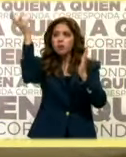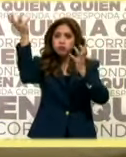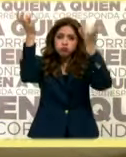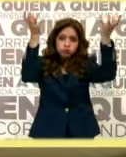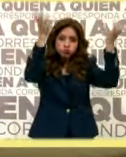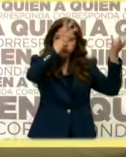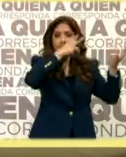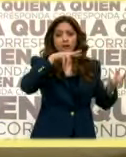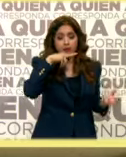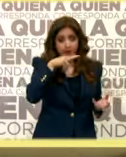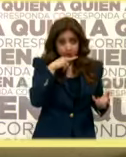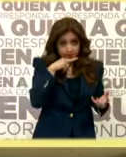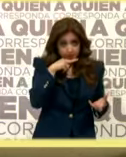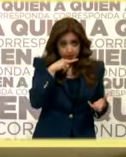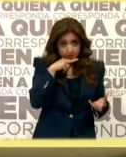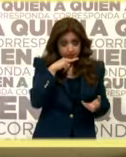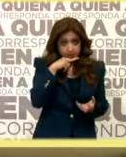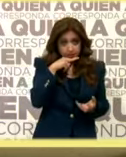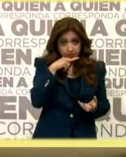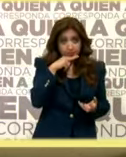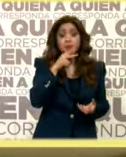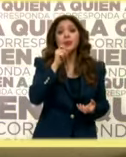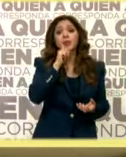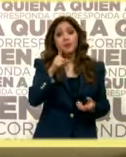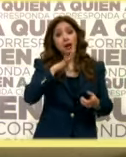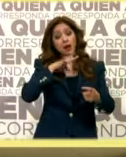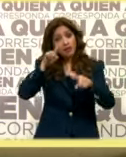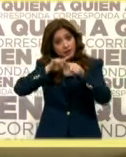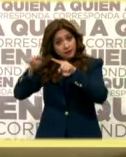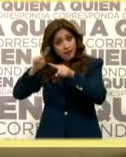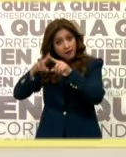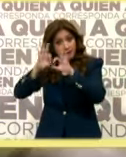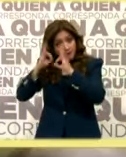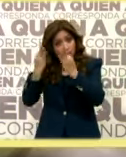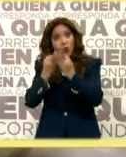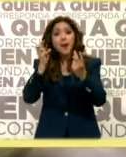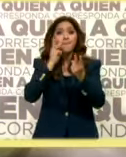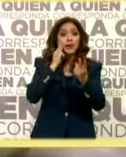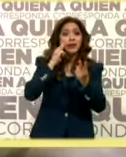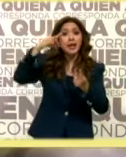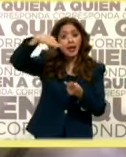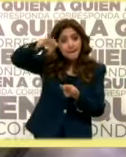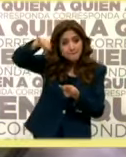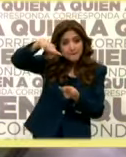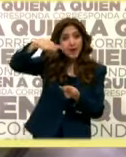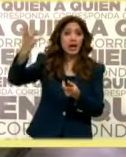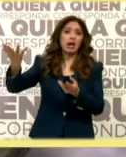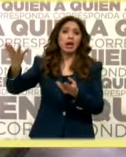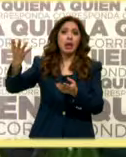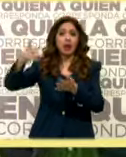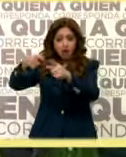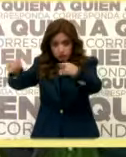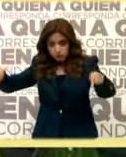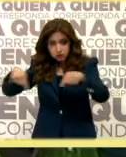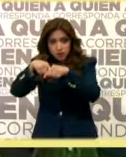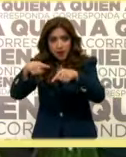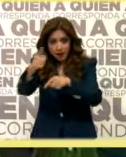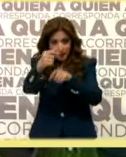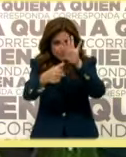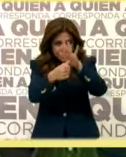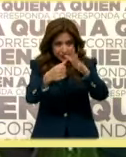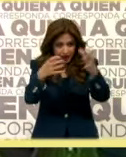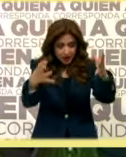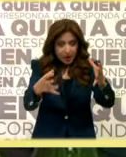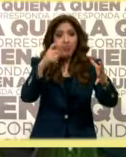solamente se producen esferas, se producen diferentes figuras como manzanas, peras, o sea que son centros de mesa, y más aparte